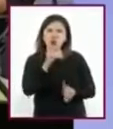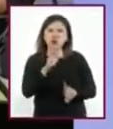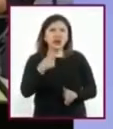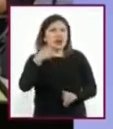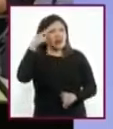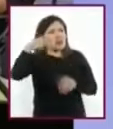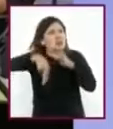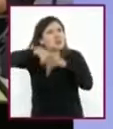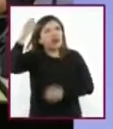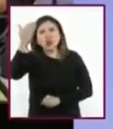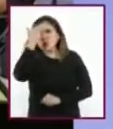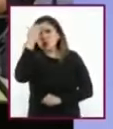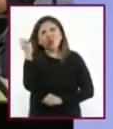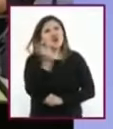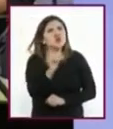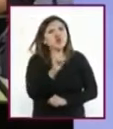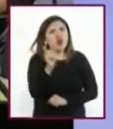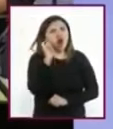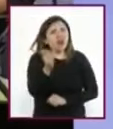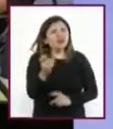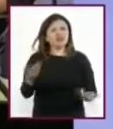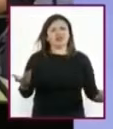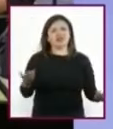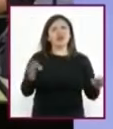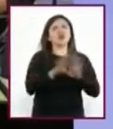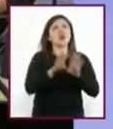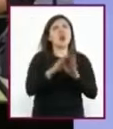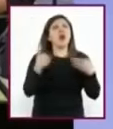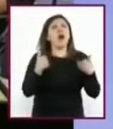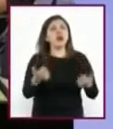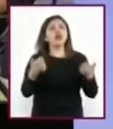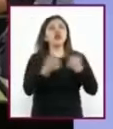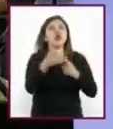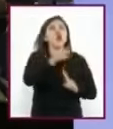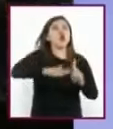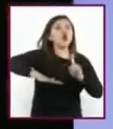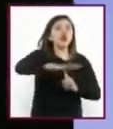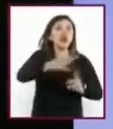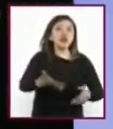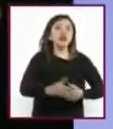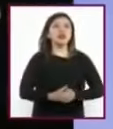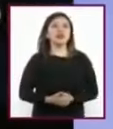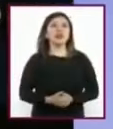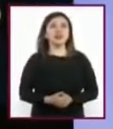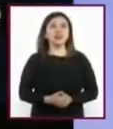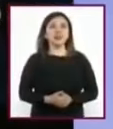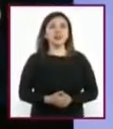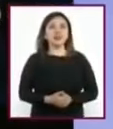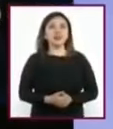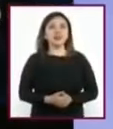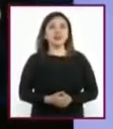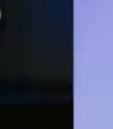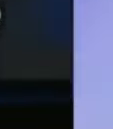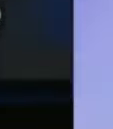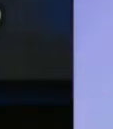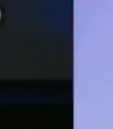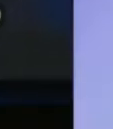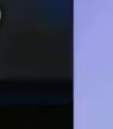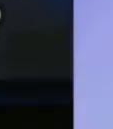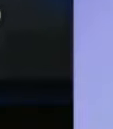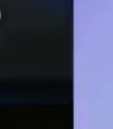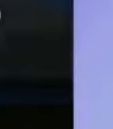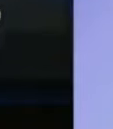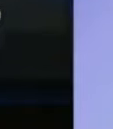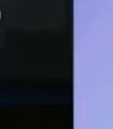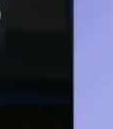lagunas de conocimiento individuales por medio de los contextos. Y por último, ¿cuál es el papel del